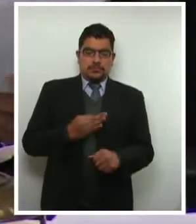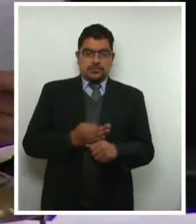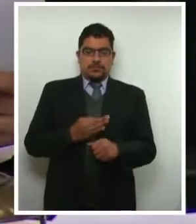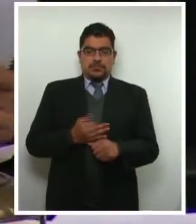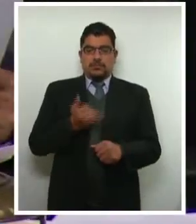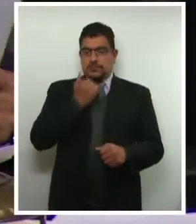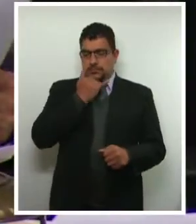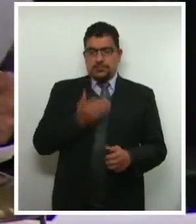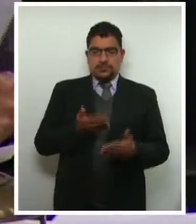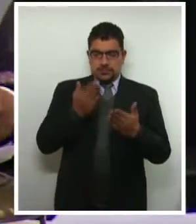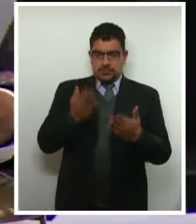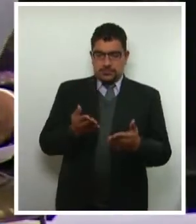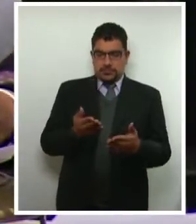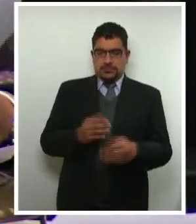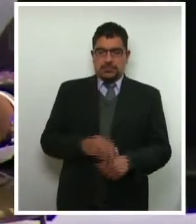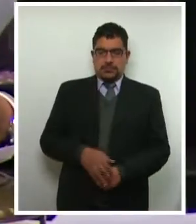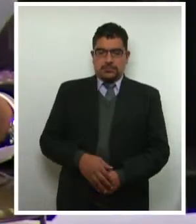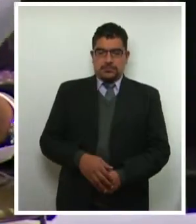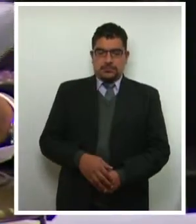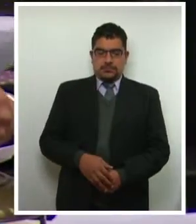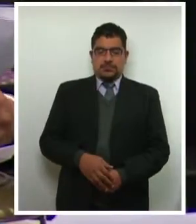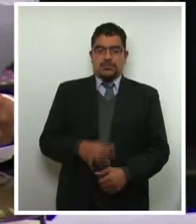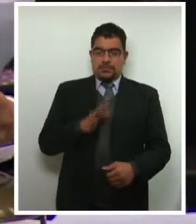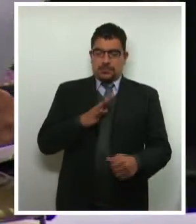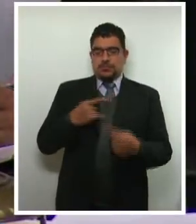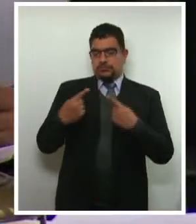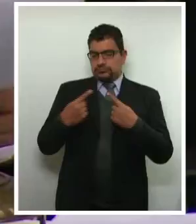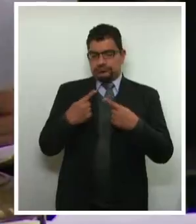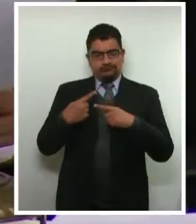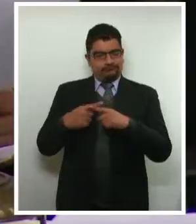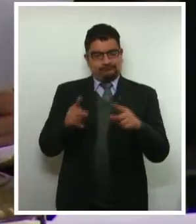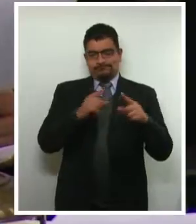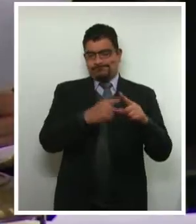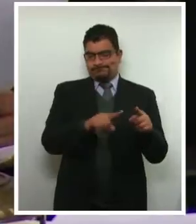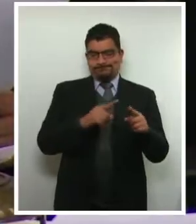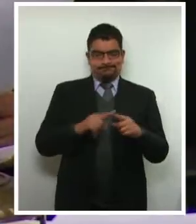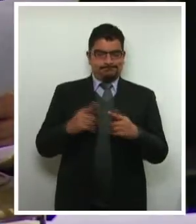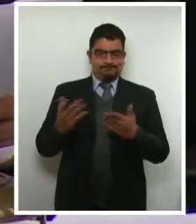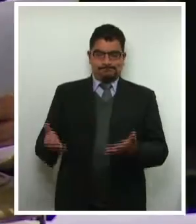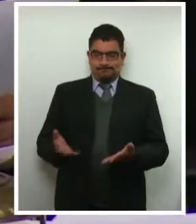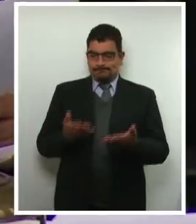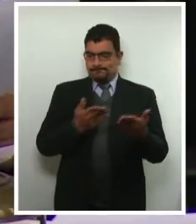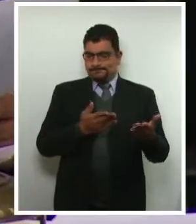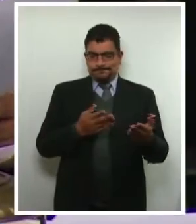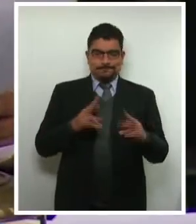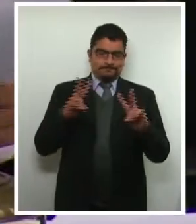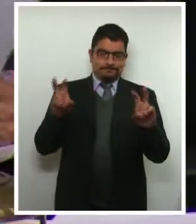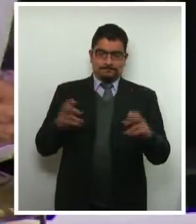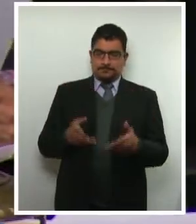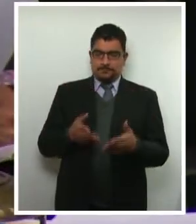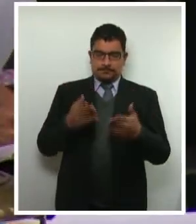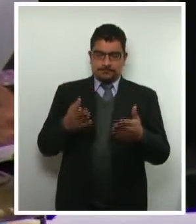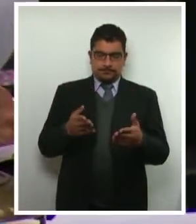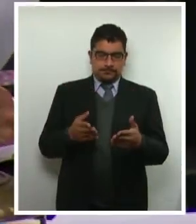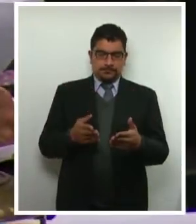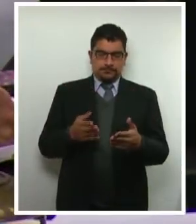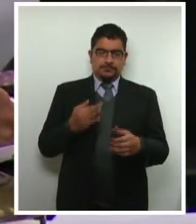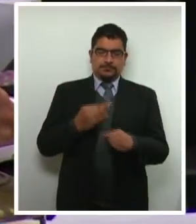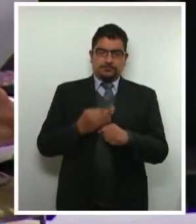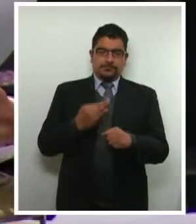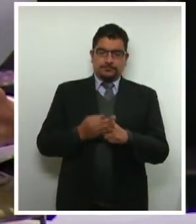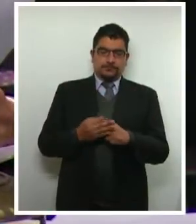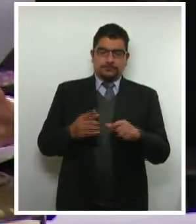perdón, yo les propongo, hay diferencias sobre este tema a partir